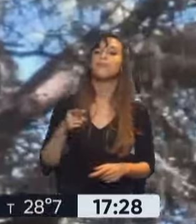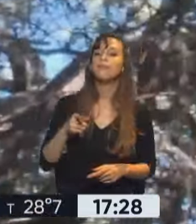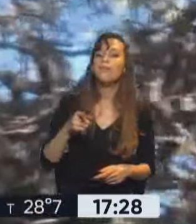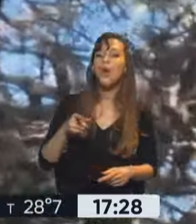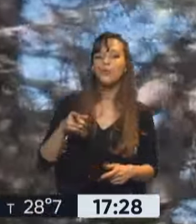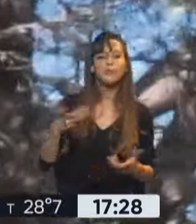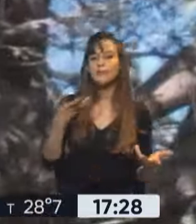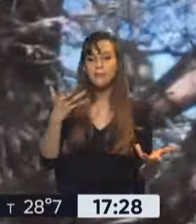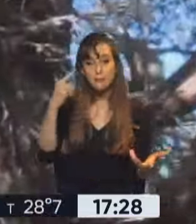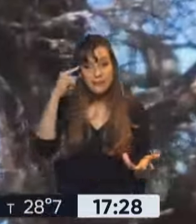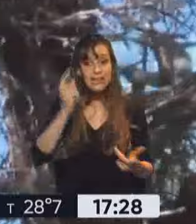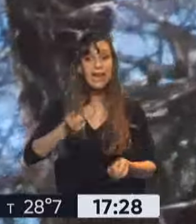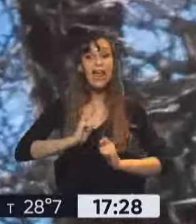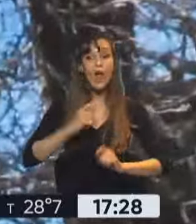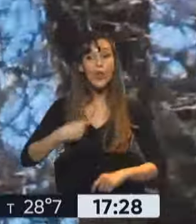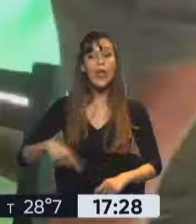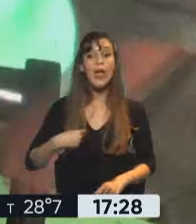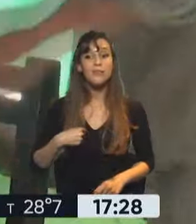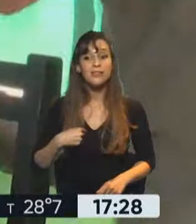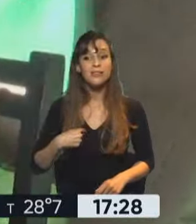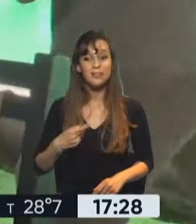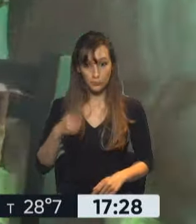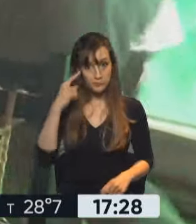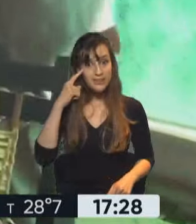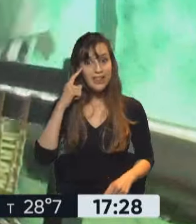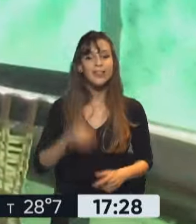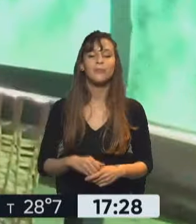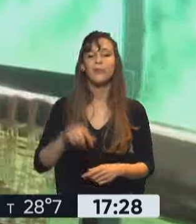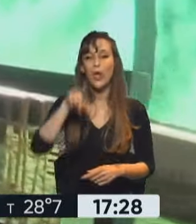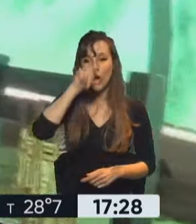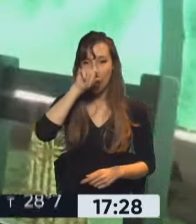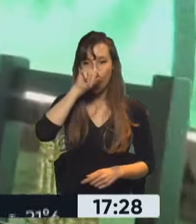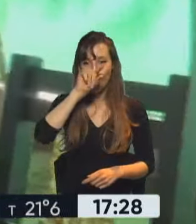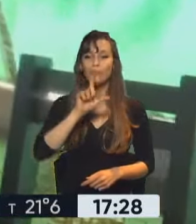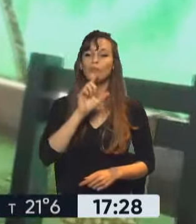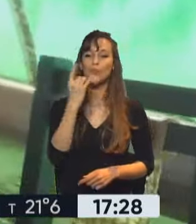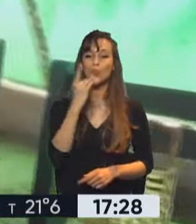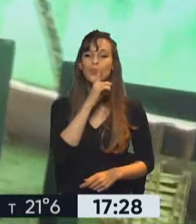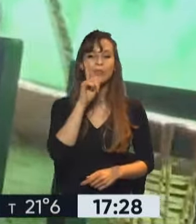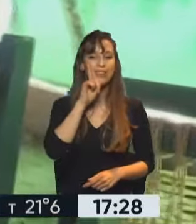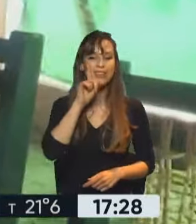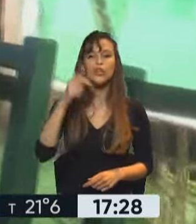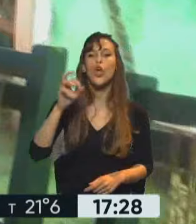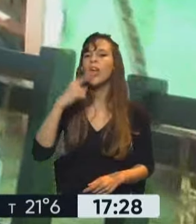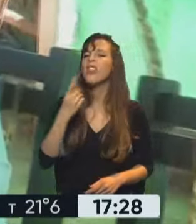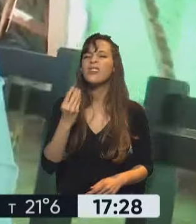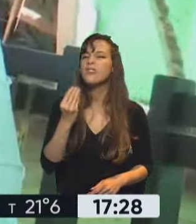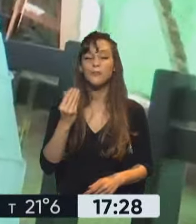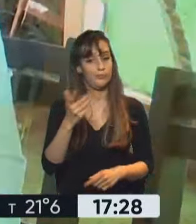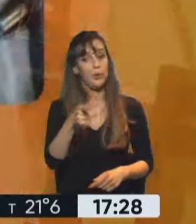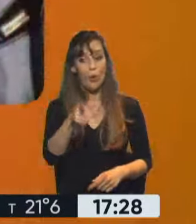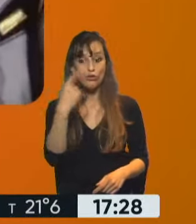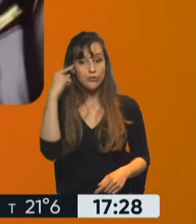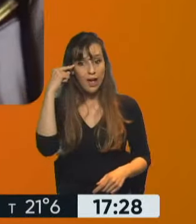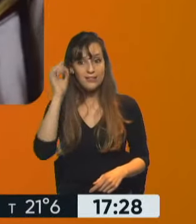a traer? Estoy yo. Ese Tuti. ¿Cómo? Tuti se llama el oro. Tuti se llamaba el oro. ¿Qué me decías, Noé? No, si ya